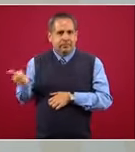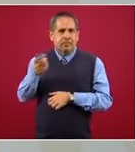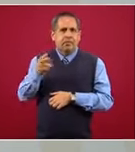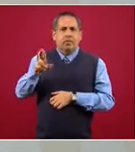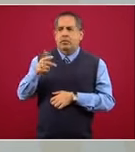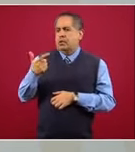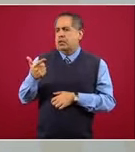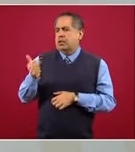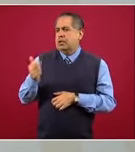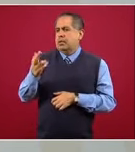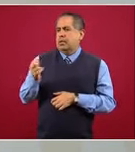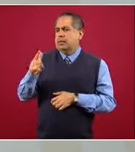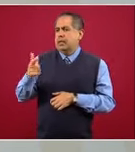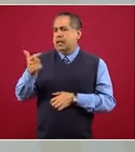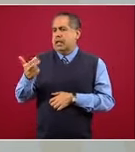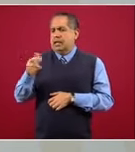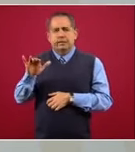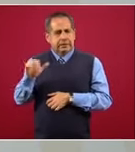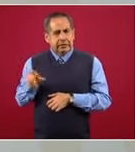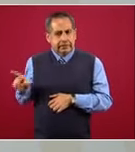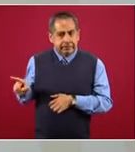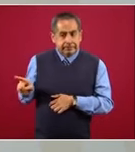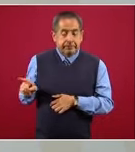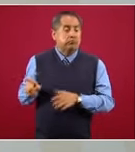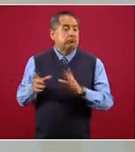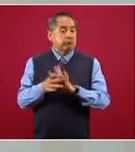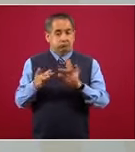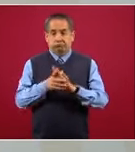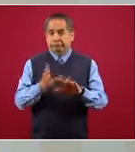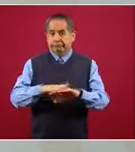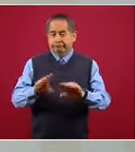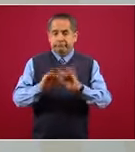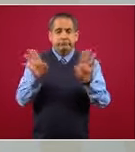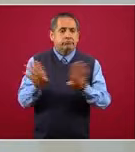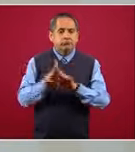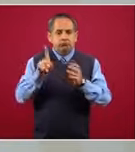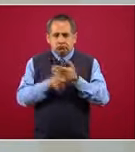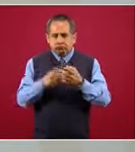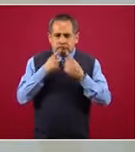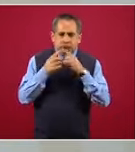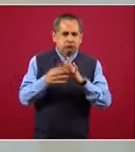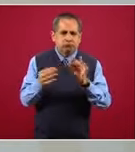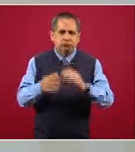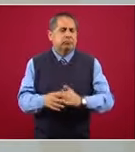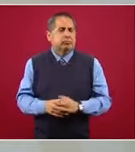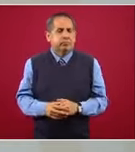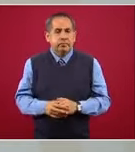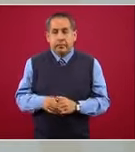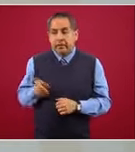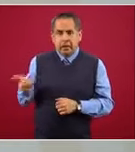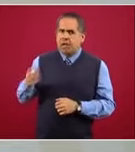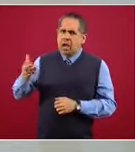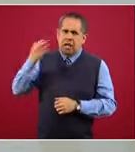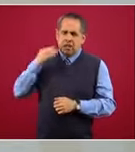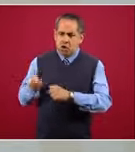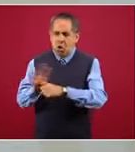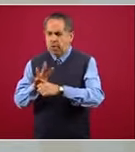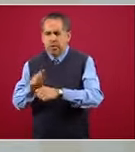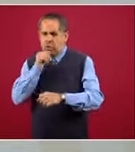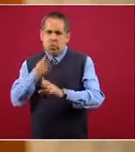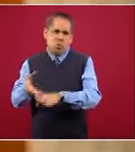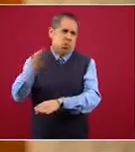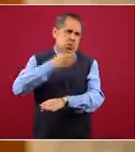Gabriel García y hoy nos va a explicar detalles de cómo funciona este sistema. Esto fue creado antes de COVID, ya existía